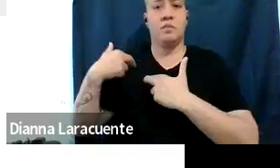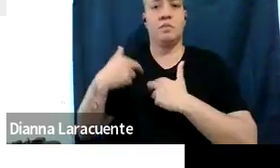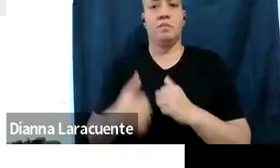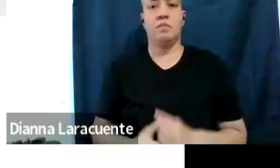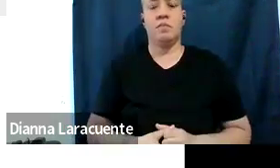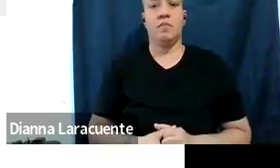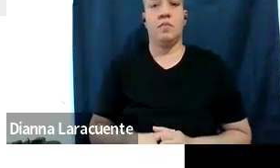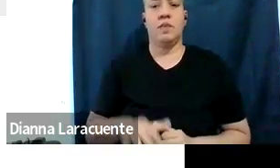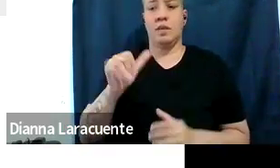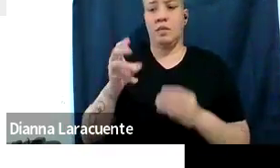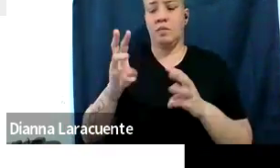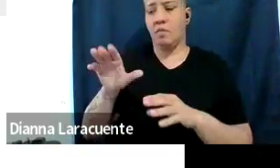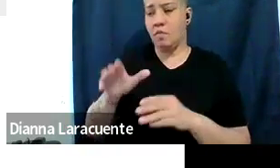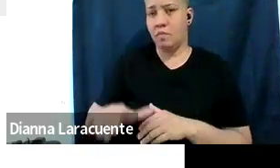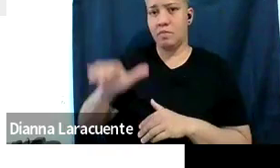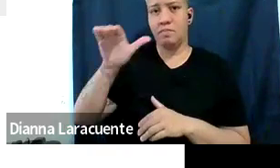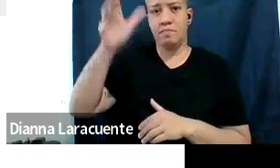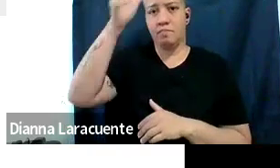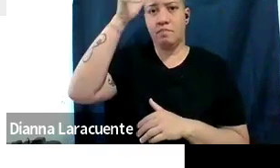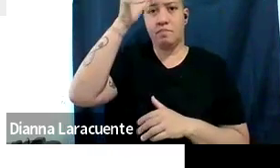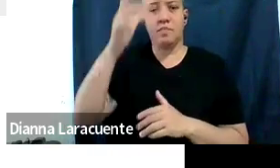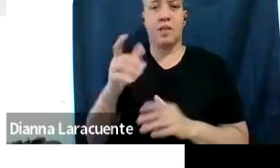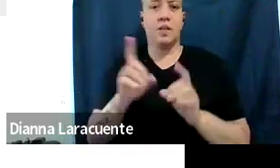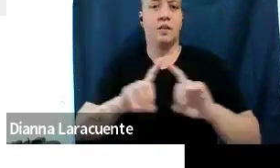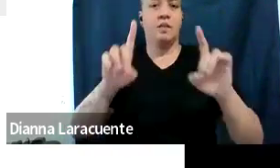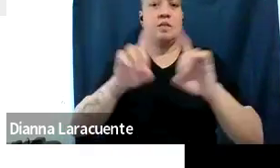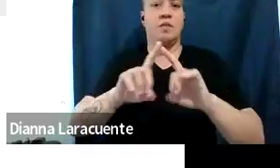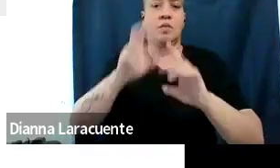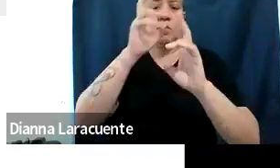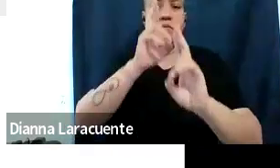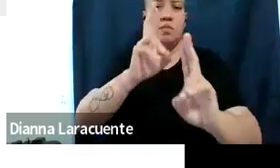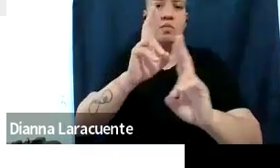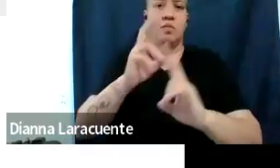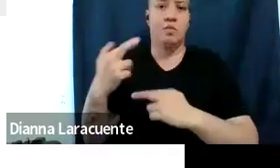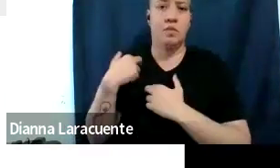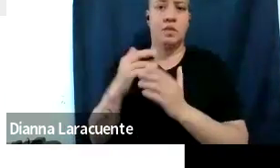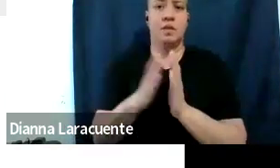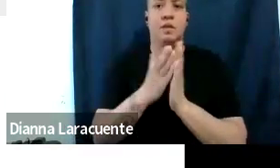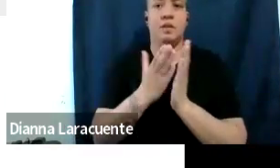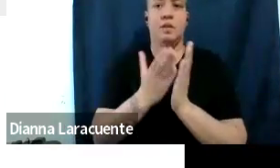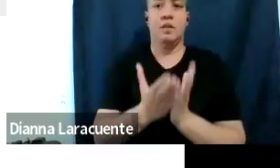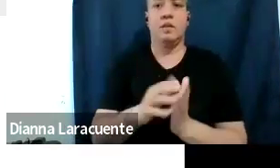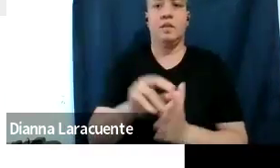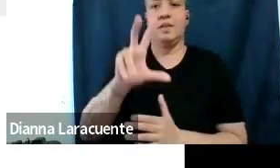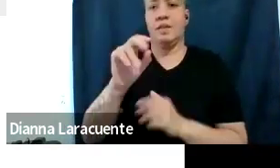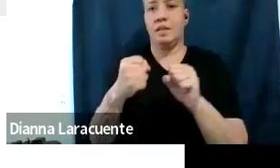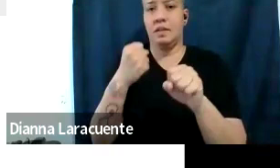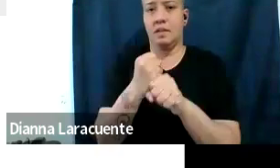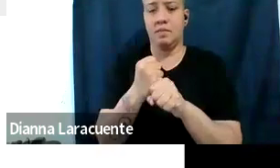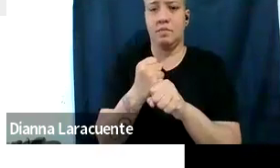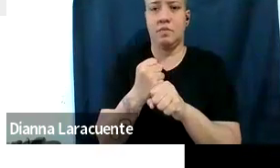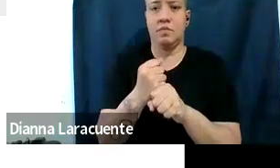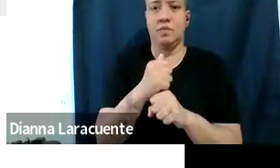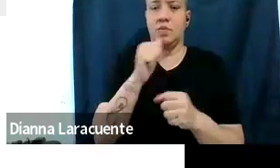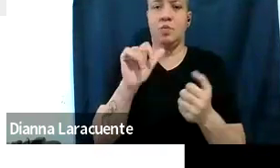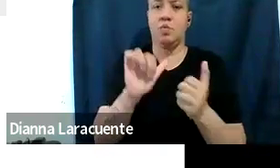crió su padre, con un sentido de la dignidad, del honor y del deber. Lean el libro de los 30 años y no como lo